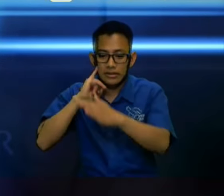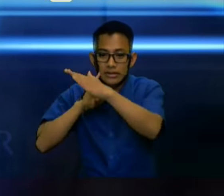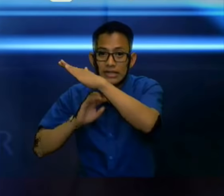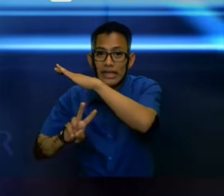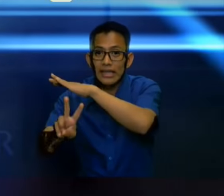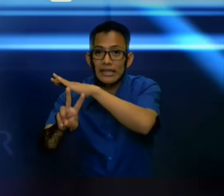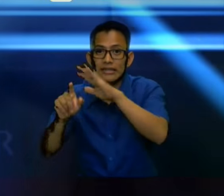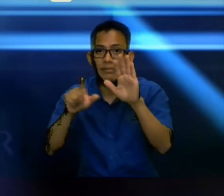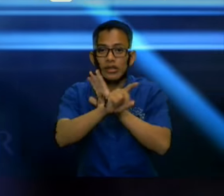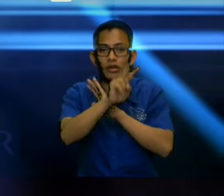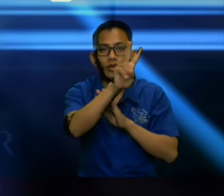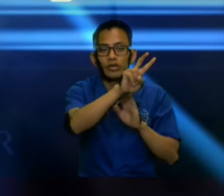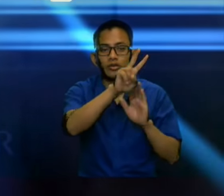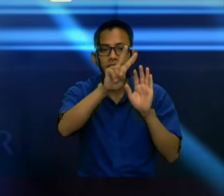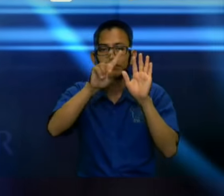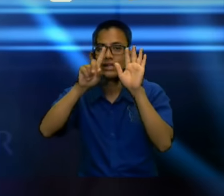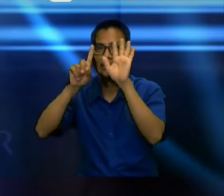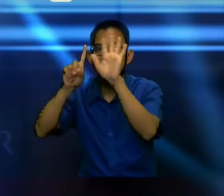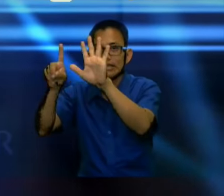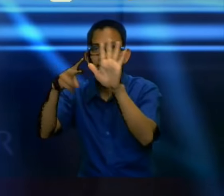Tú guardarás en completa paz.